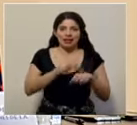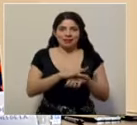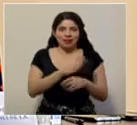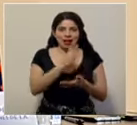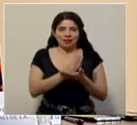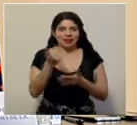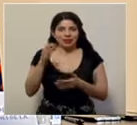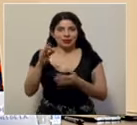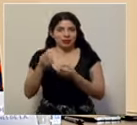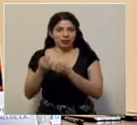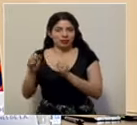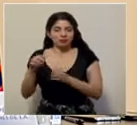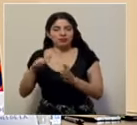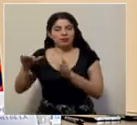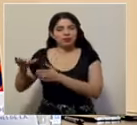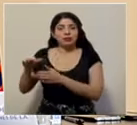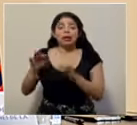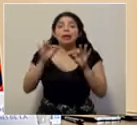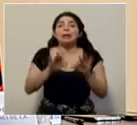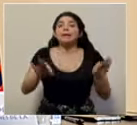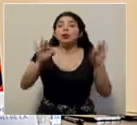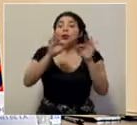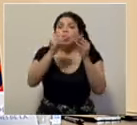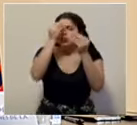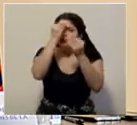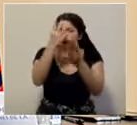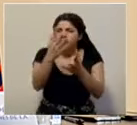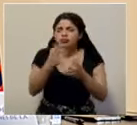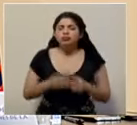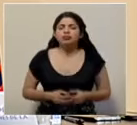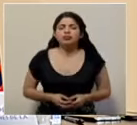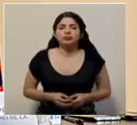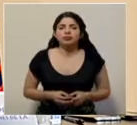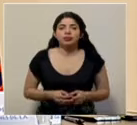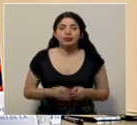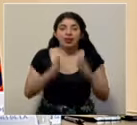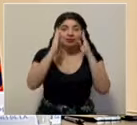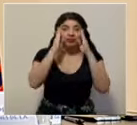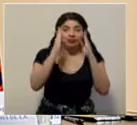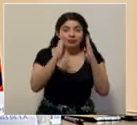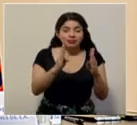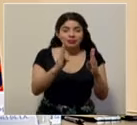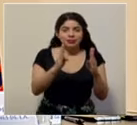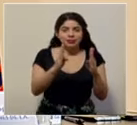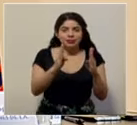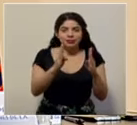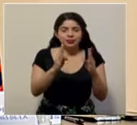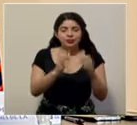Es importante mencionar además de que en el marco del abordaje de